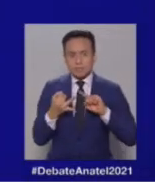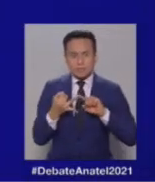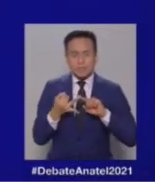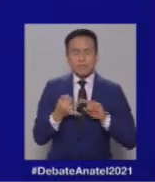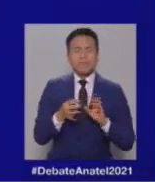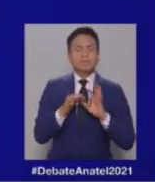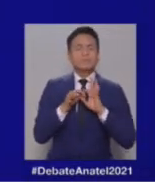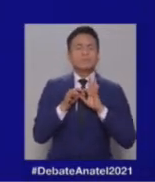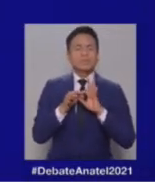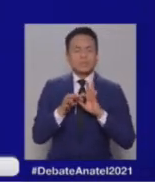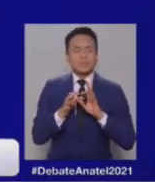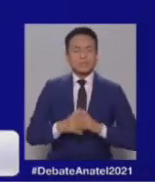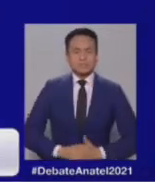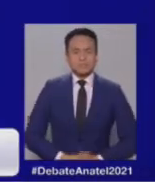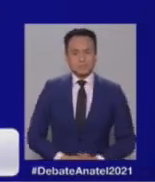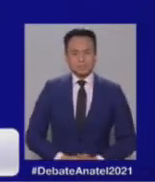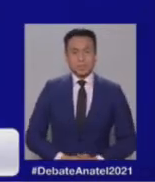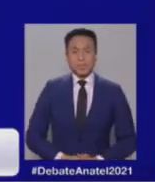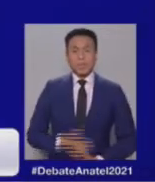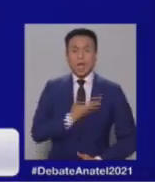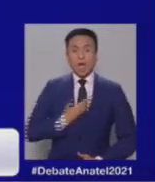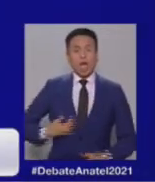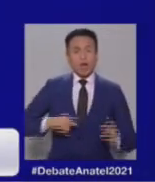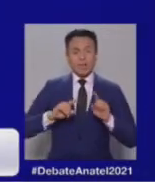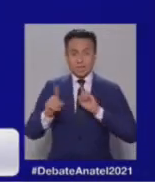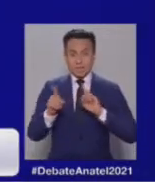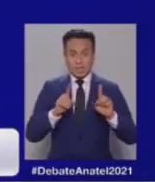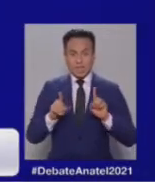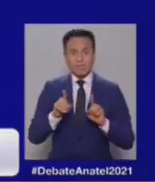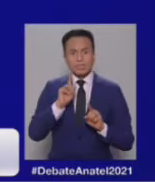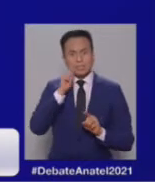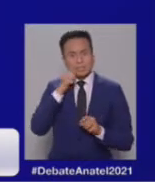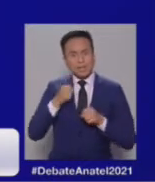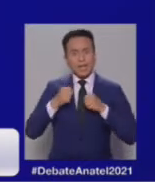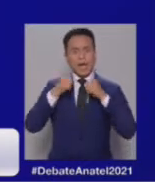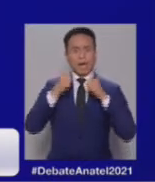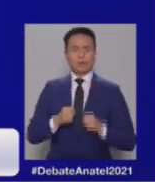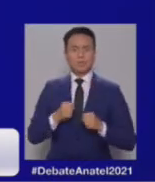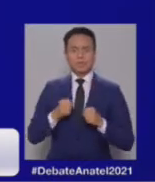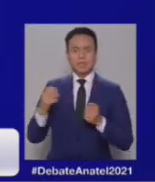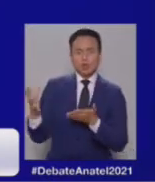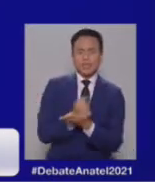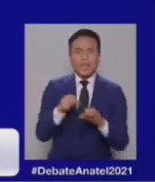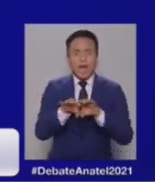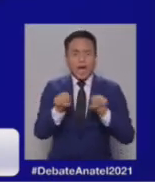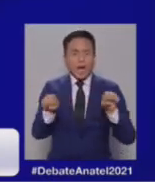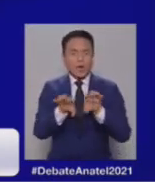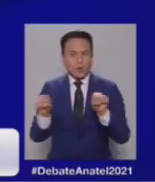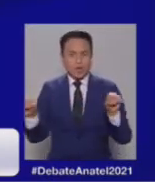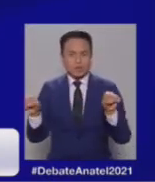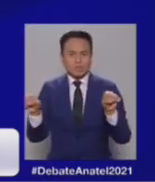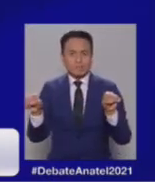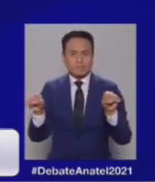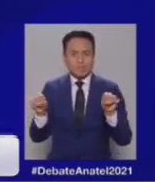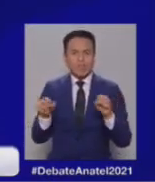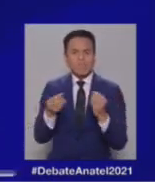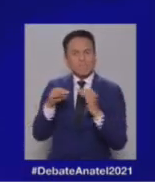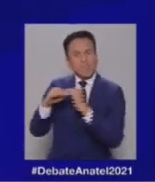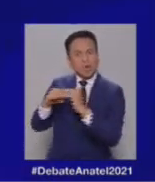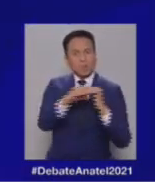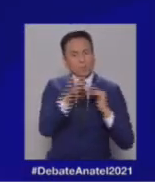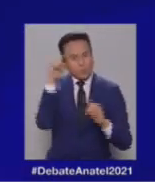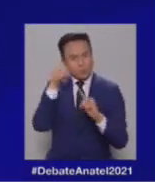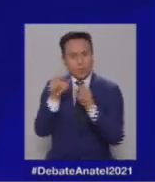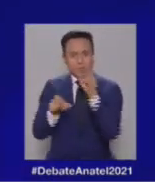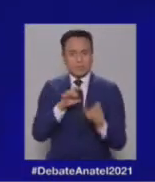verdad?, consultó la periodista Macarena Pizarro. De acuerdo a Boric, él no tiene nada que esconder. Nunca ha acosado a alguien y está